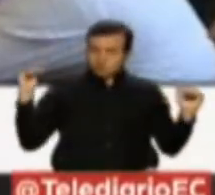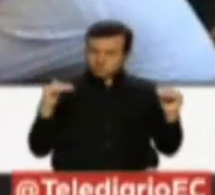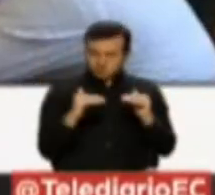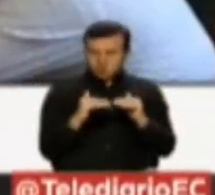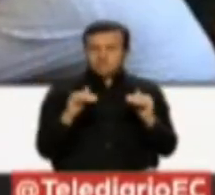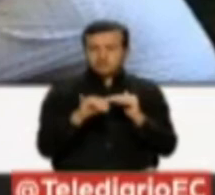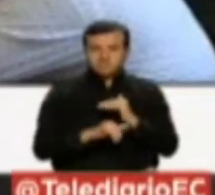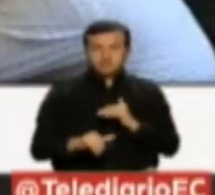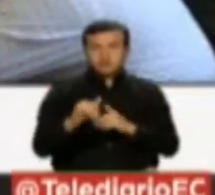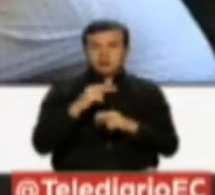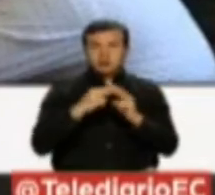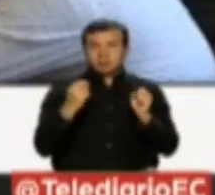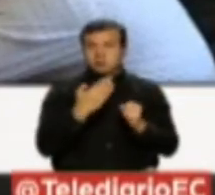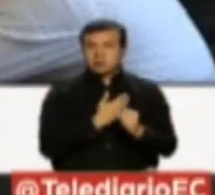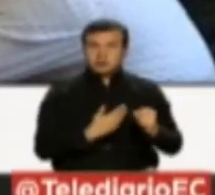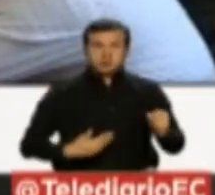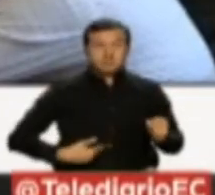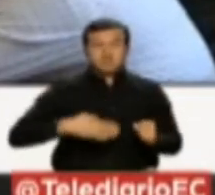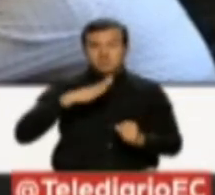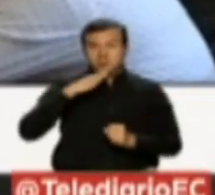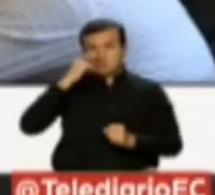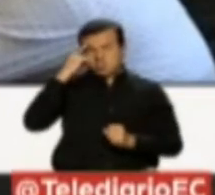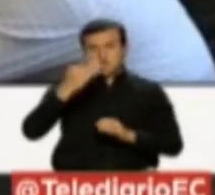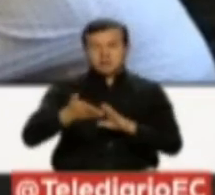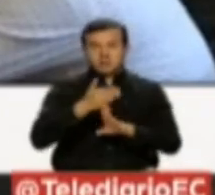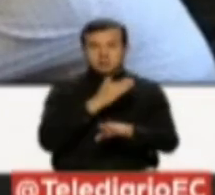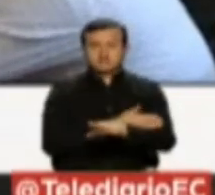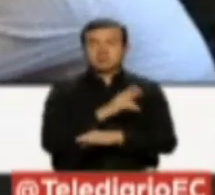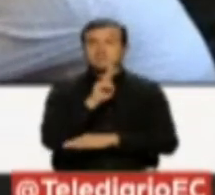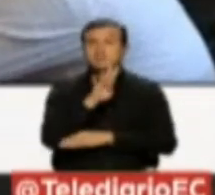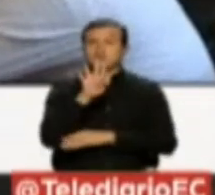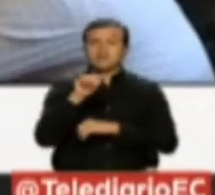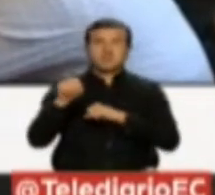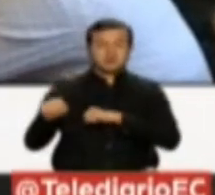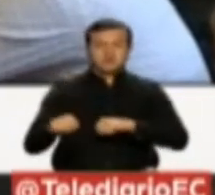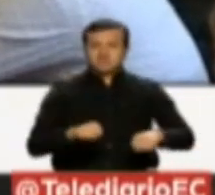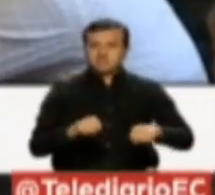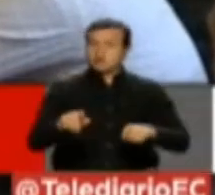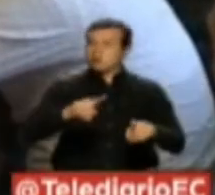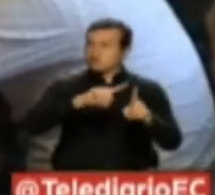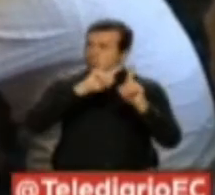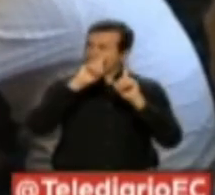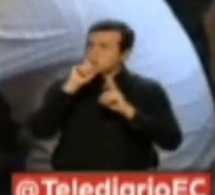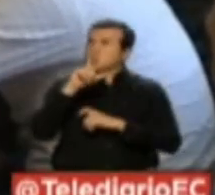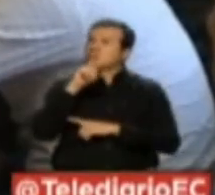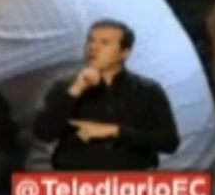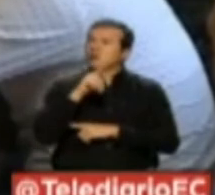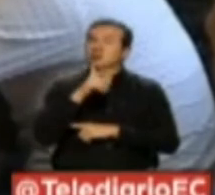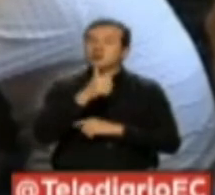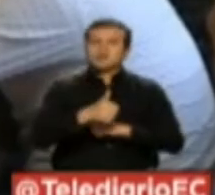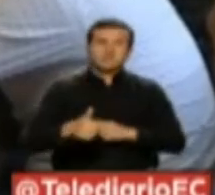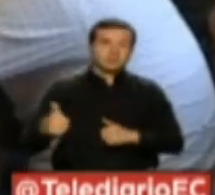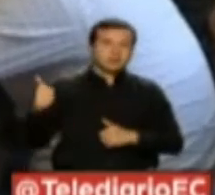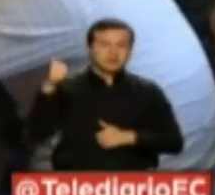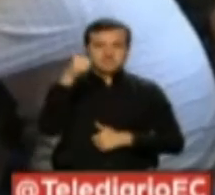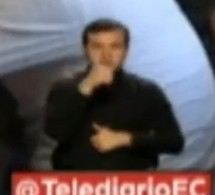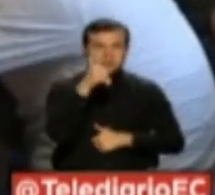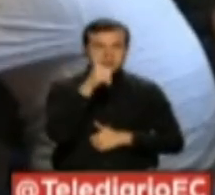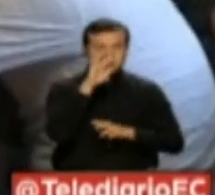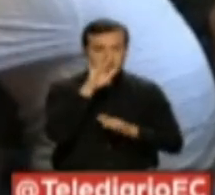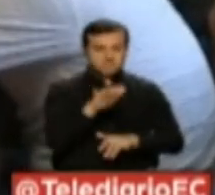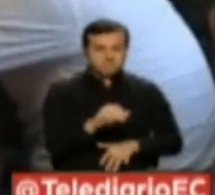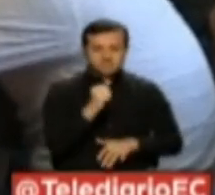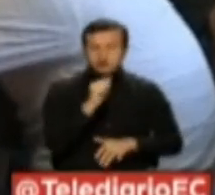expresidente Rafael Correa, en la versión que efectuó el pasado 24 de mayo, se le preguntó quién era el superior directo de la